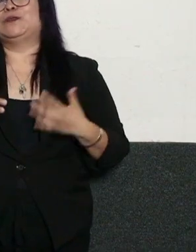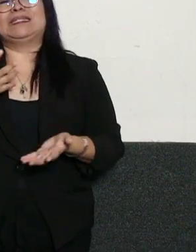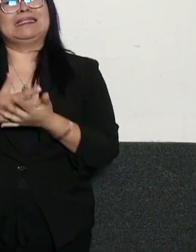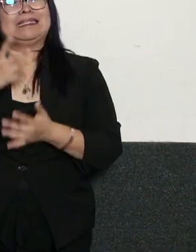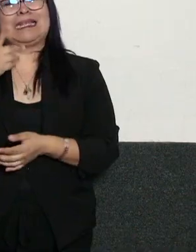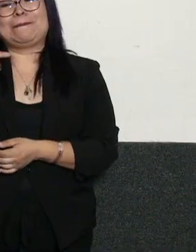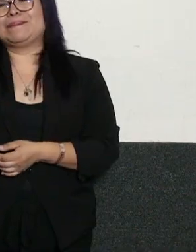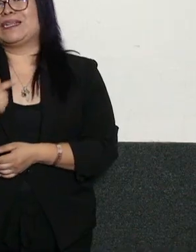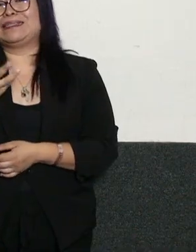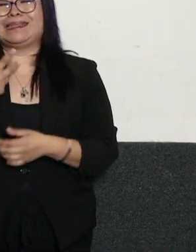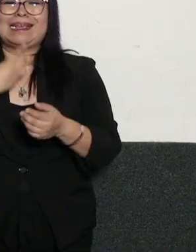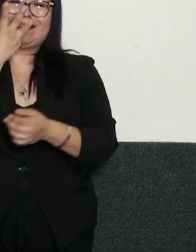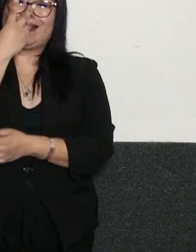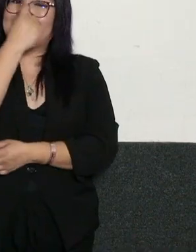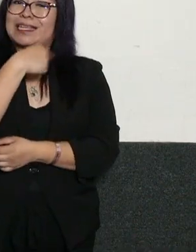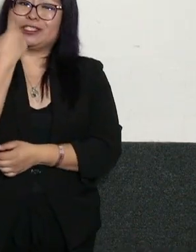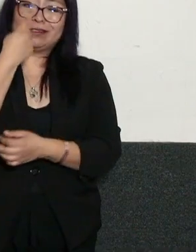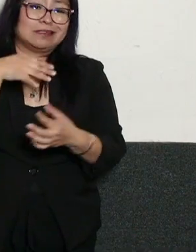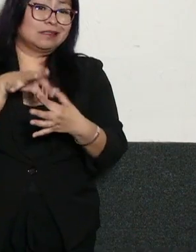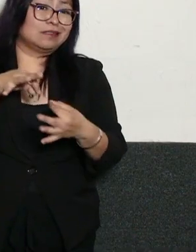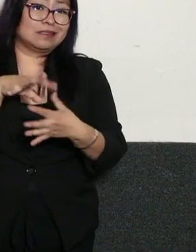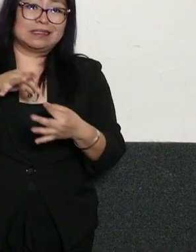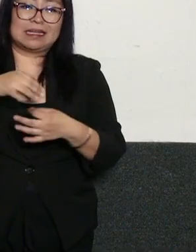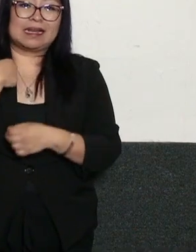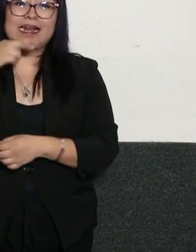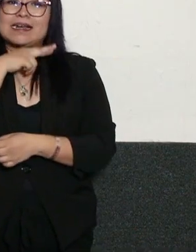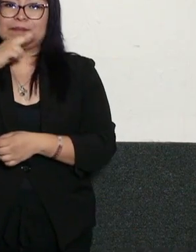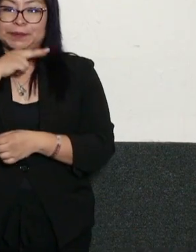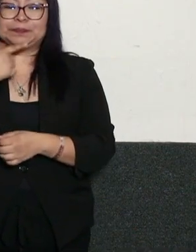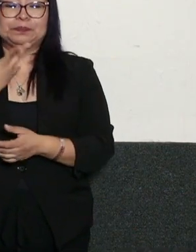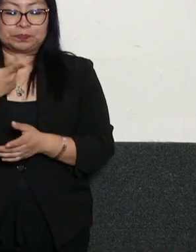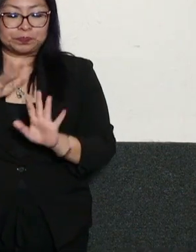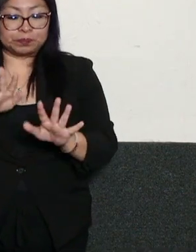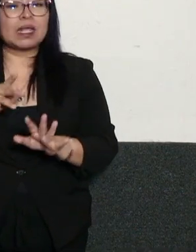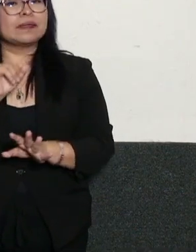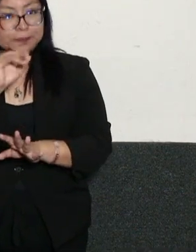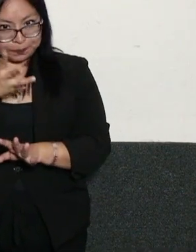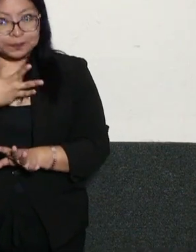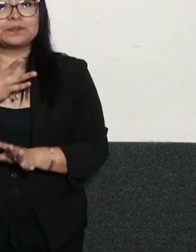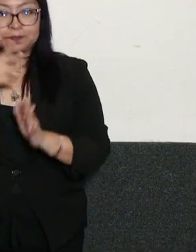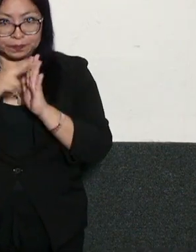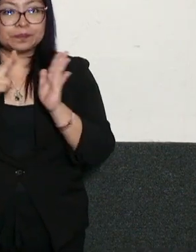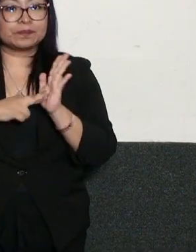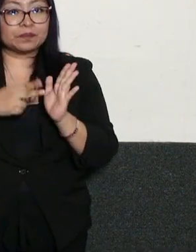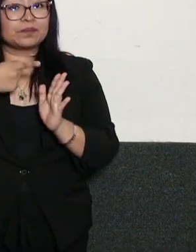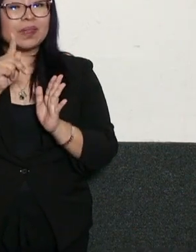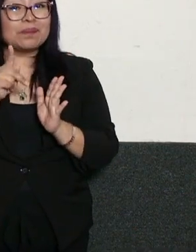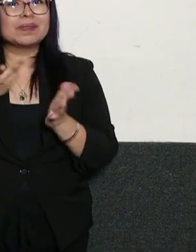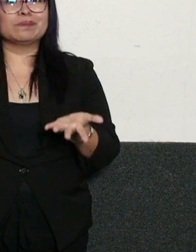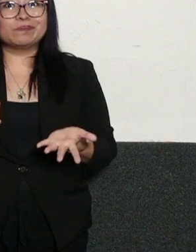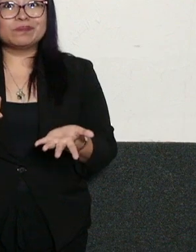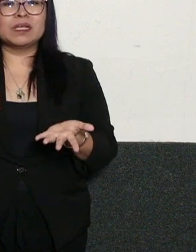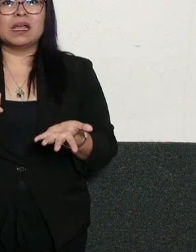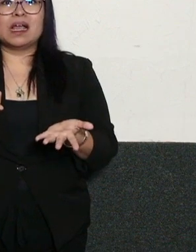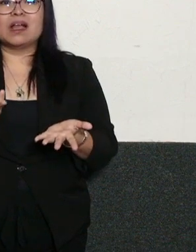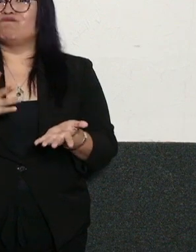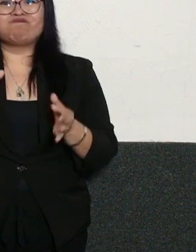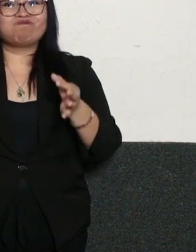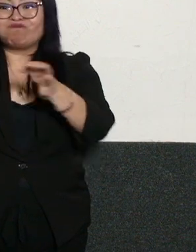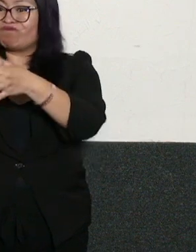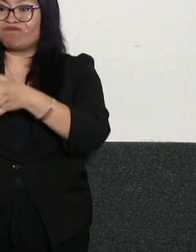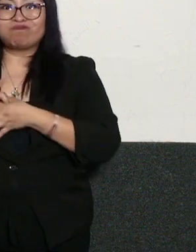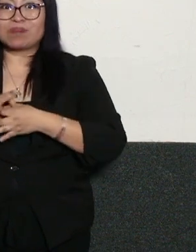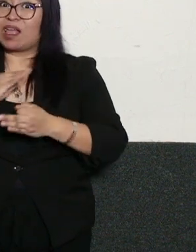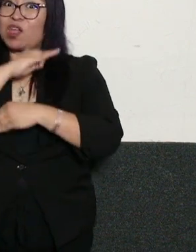como 3 horas. Pero déjame te respondo muy rápido. Sí hay, pero no son